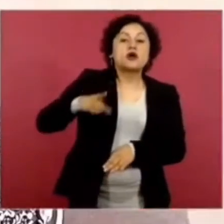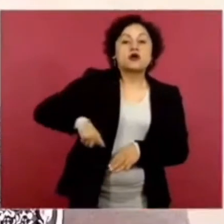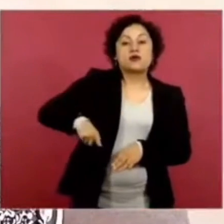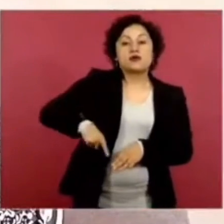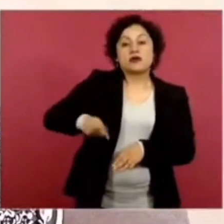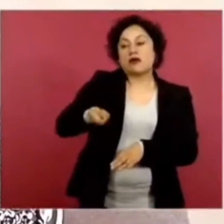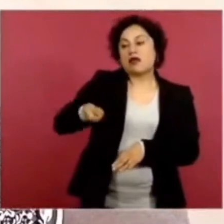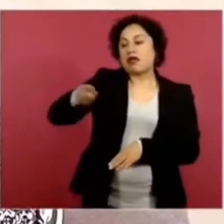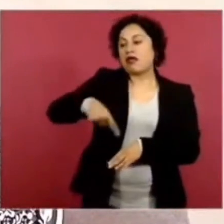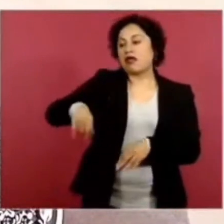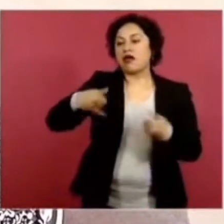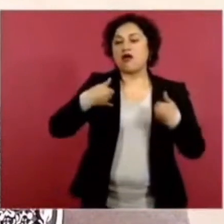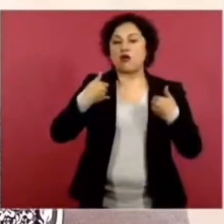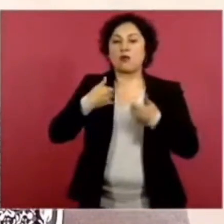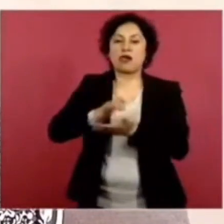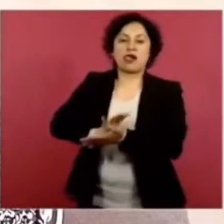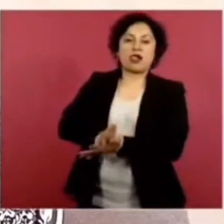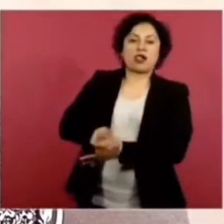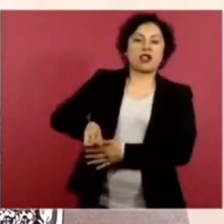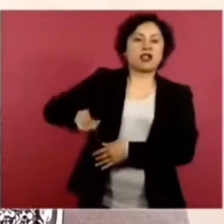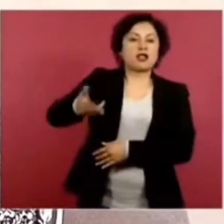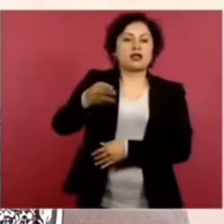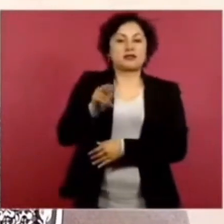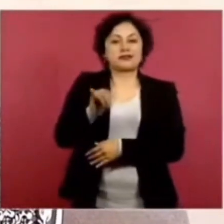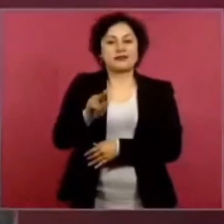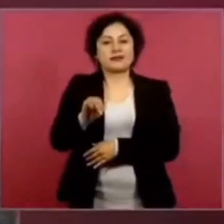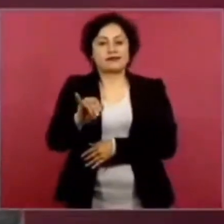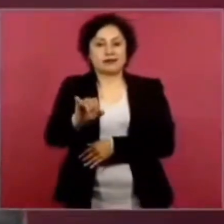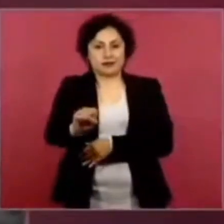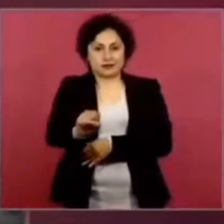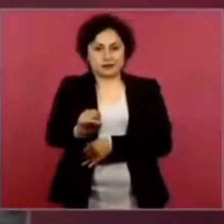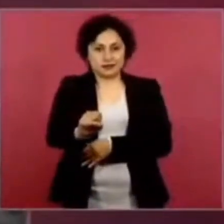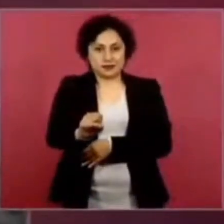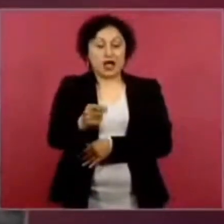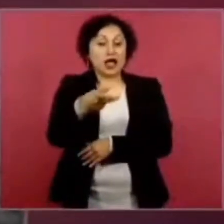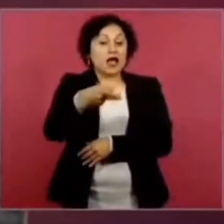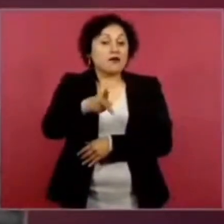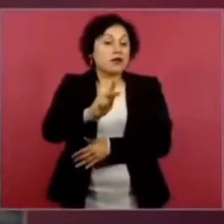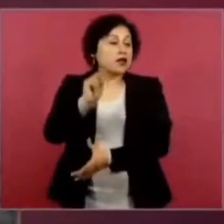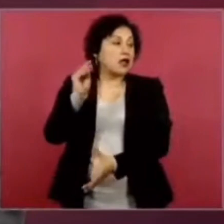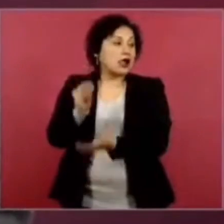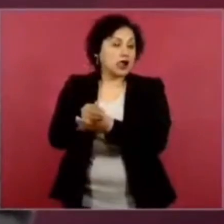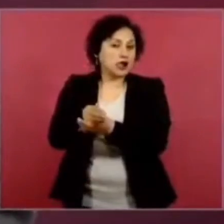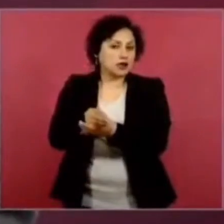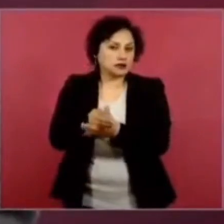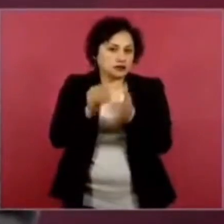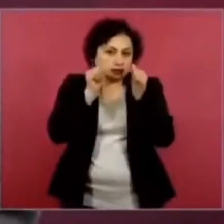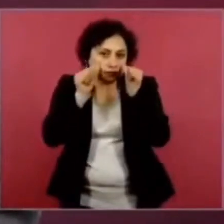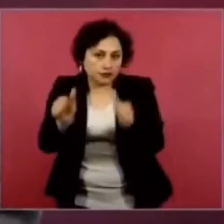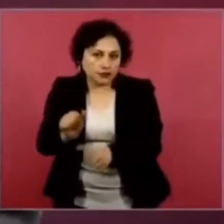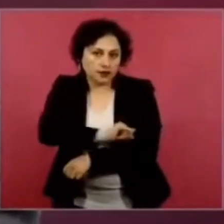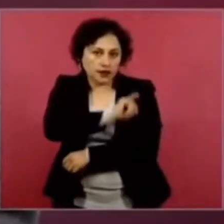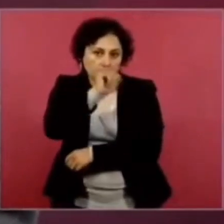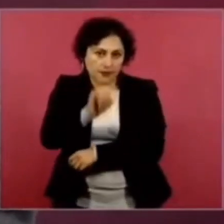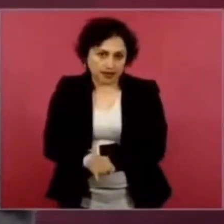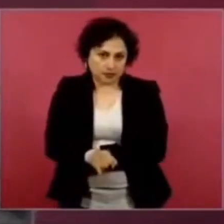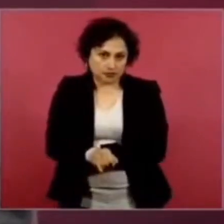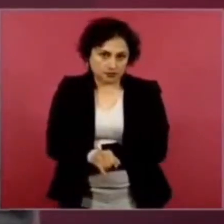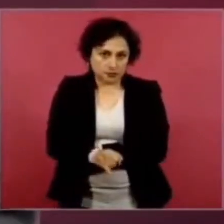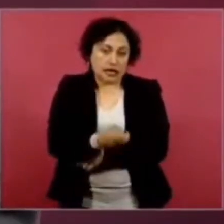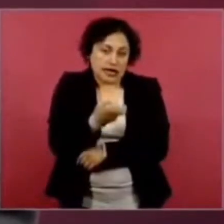los trataban de manera despectiva y nunca voltearon a ver a los jóvenes, pues entonces sí.